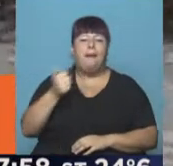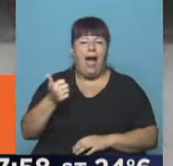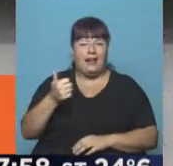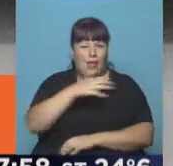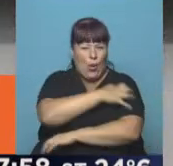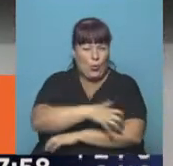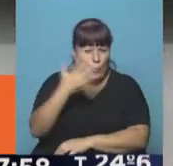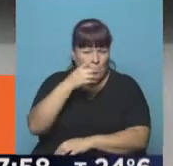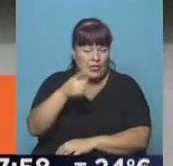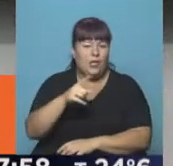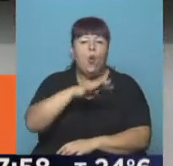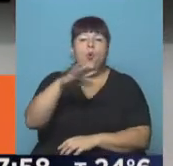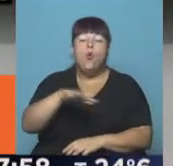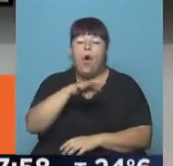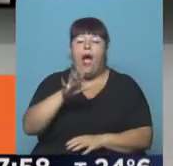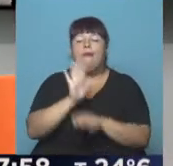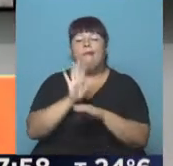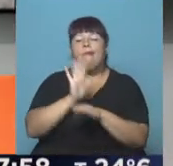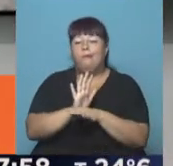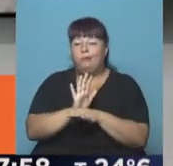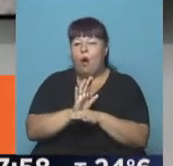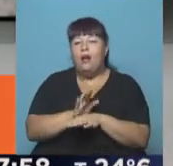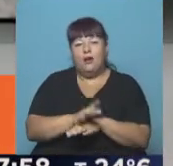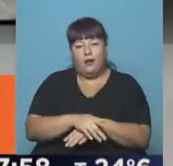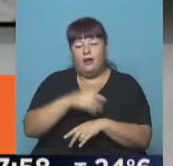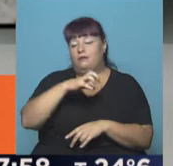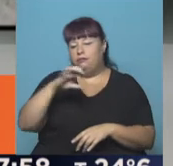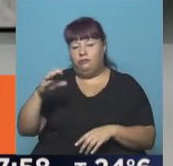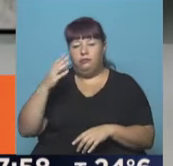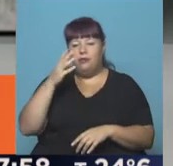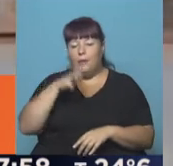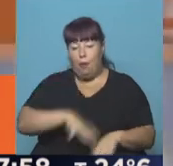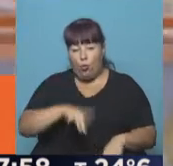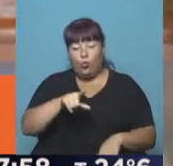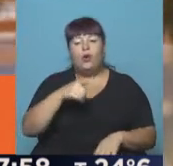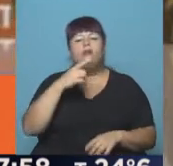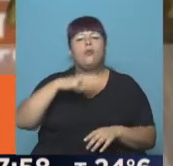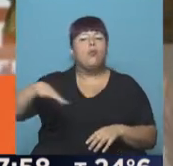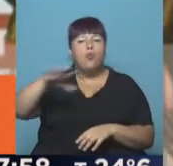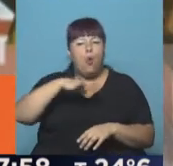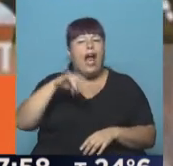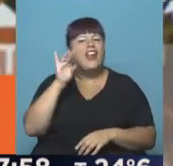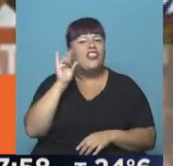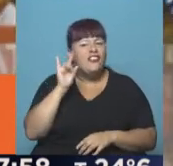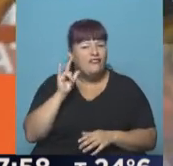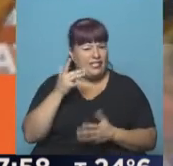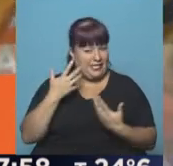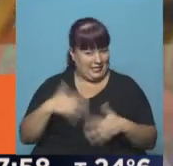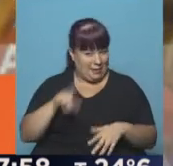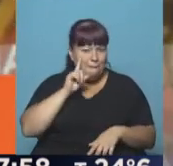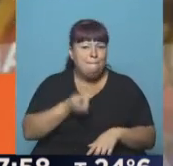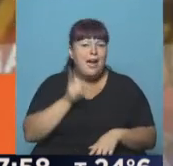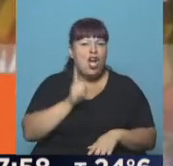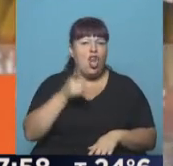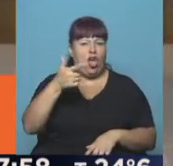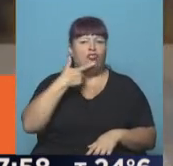Marta, en un sector denominado Morro do Prazeres, un sector difícil, pesado de Santa